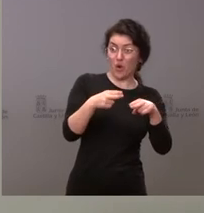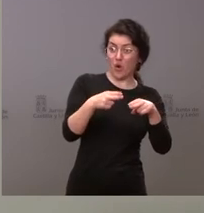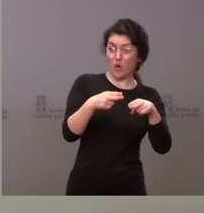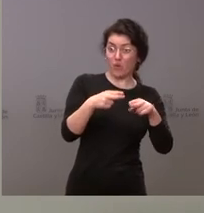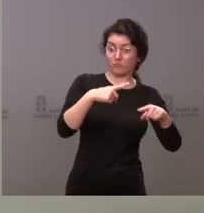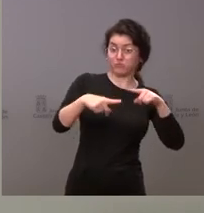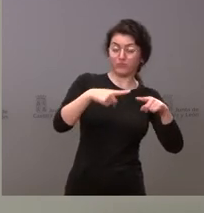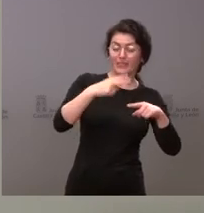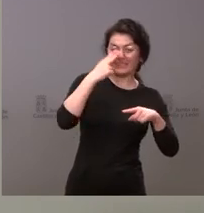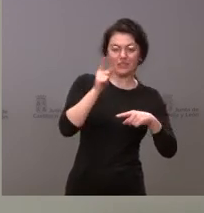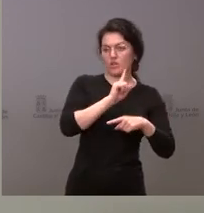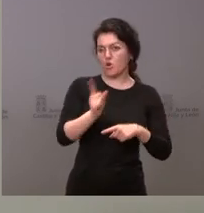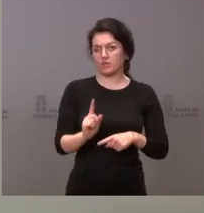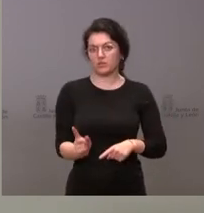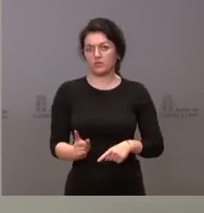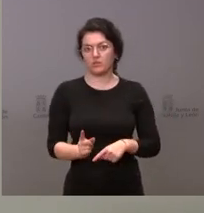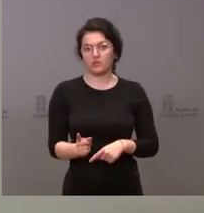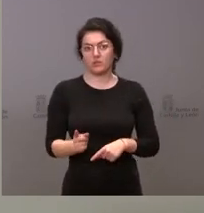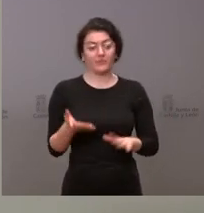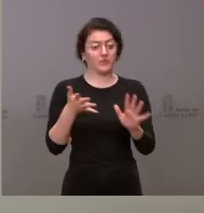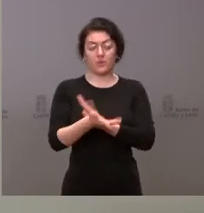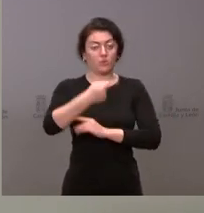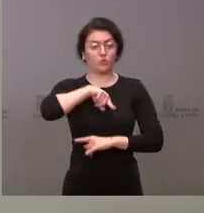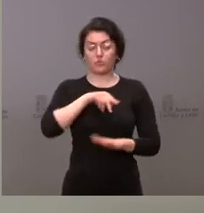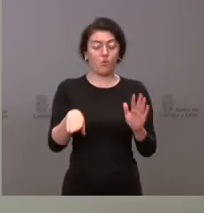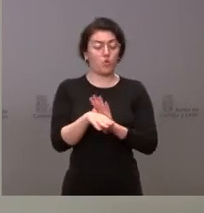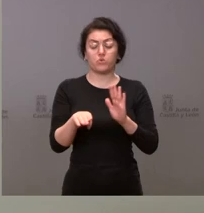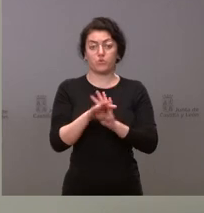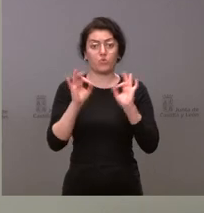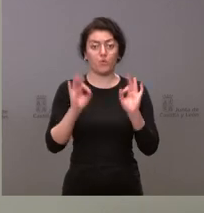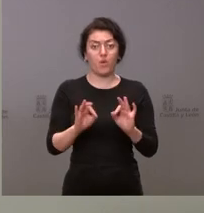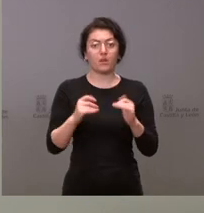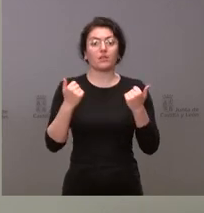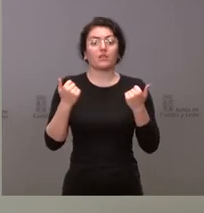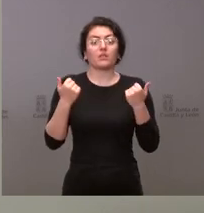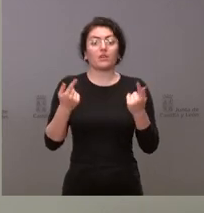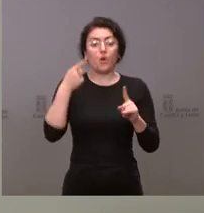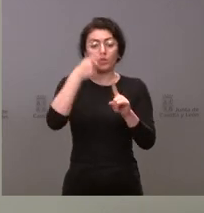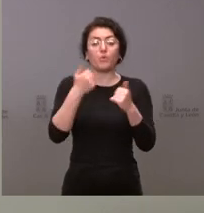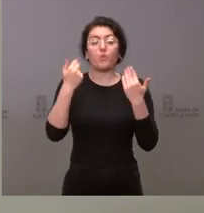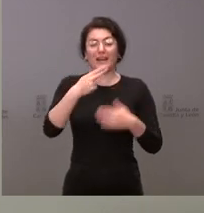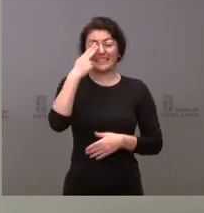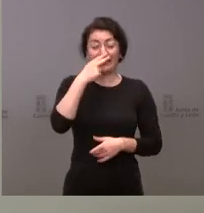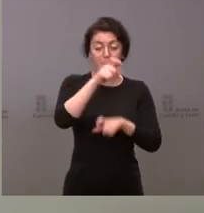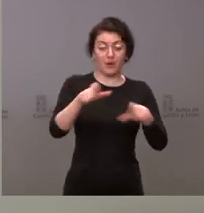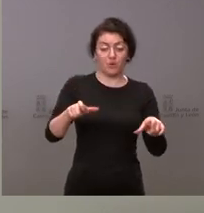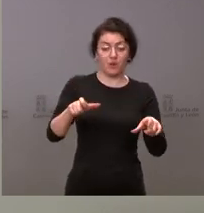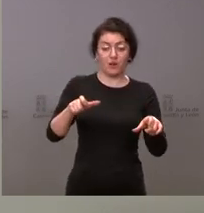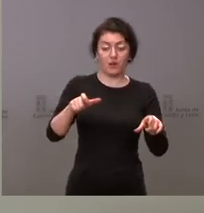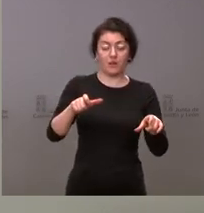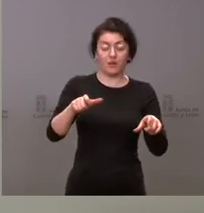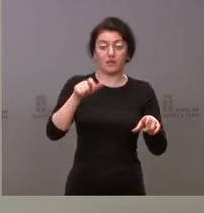instituciones eso es lo que nos va a seguir guiando siempre el interés de las personas por encima del interés de los partidos políticos